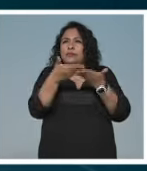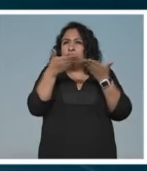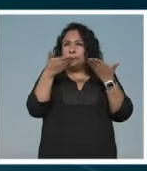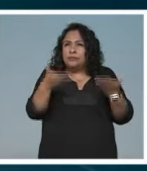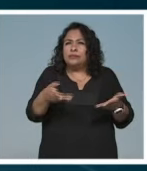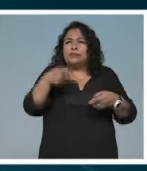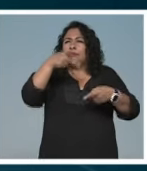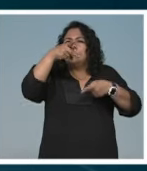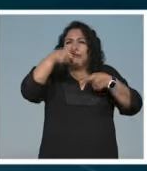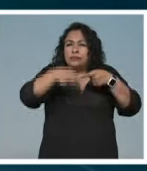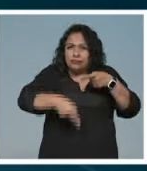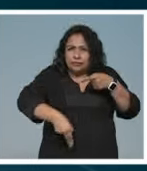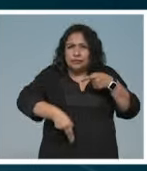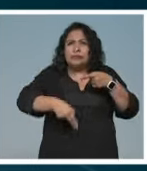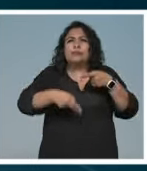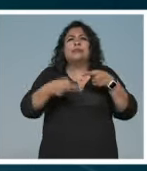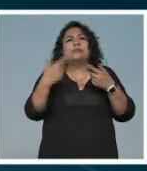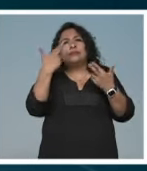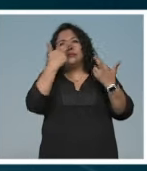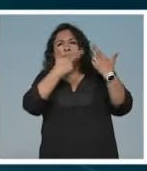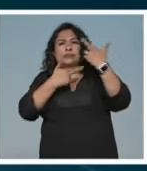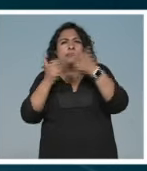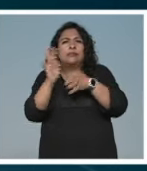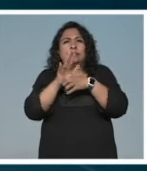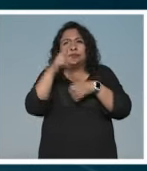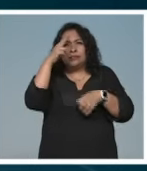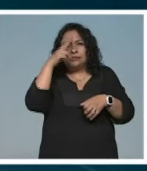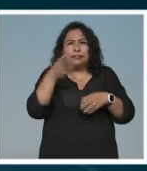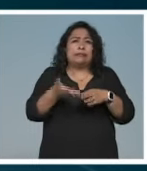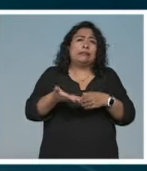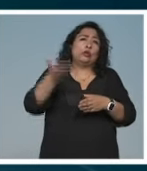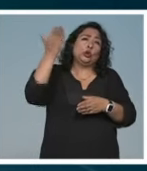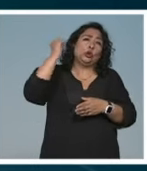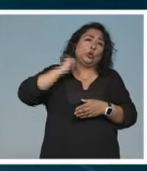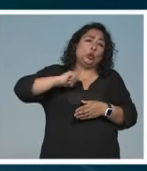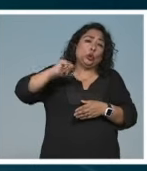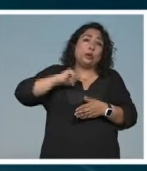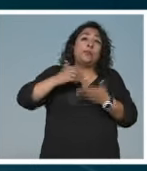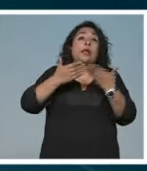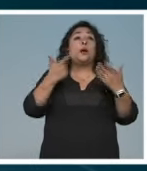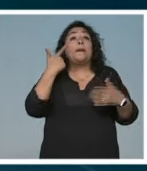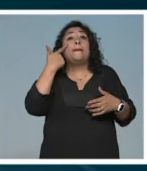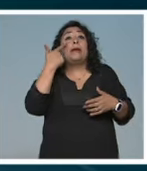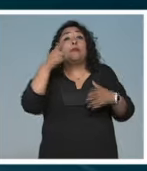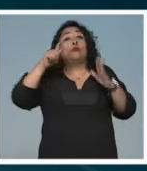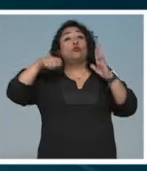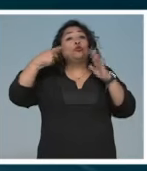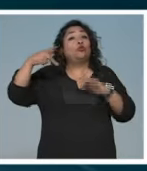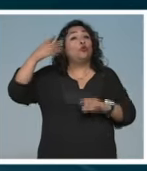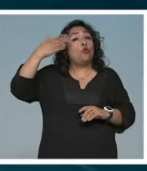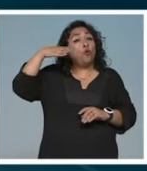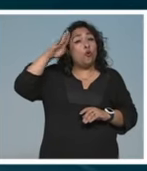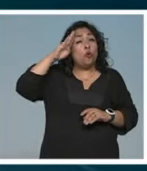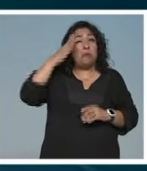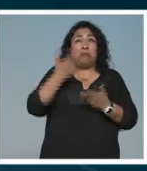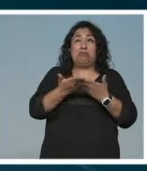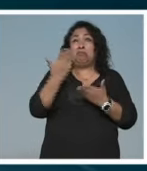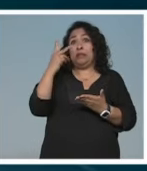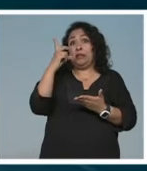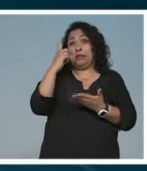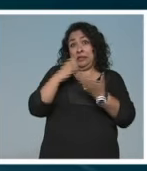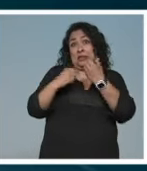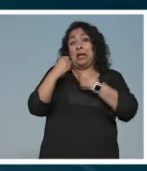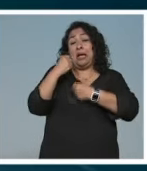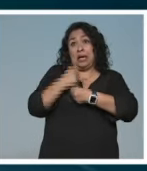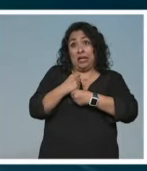una pausa en nuestra revisión del cine mexicano de antaño y vamos a ver una producción cubana de hace unos 30 años,